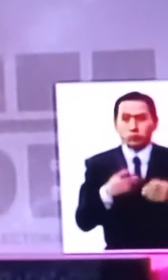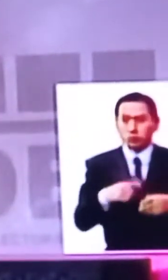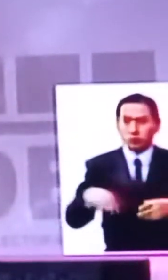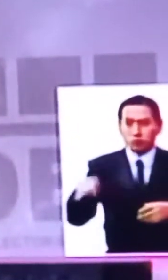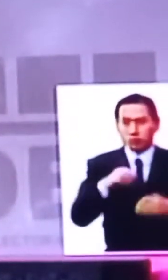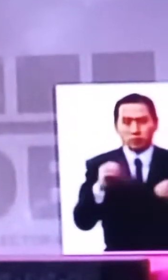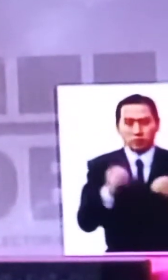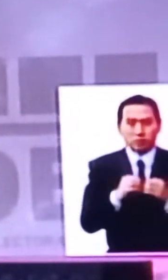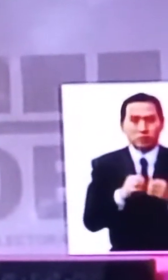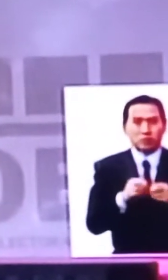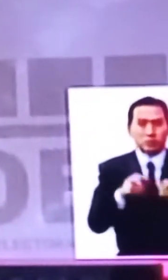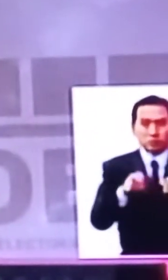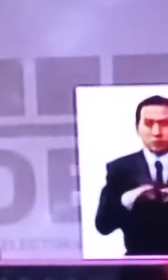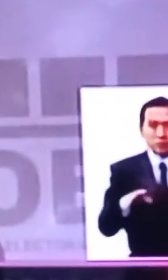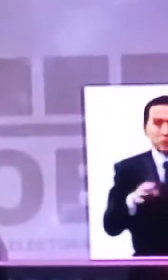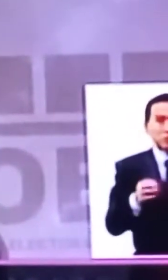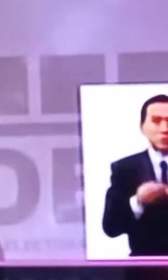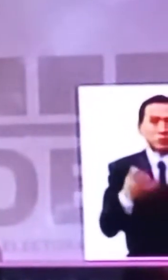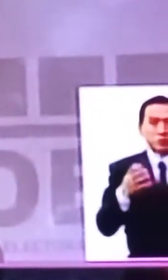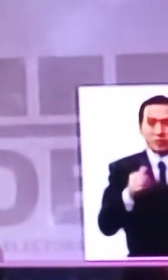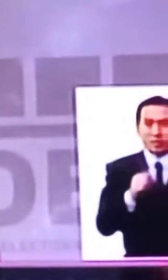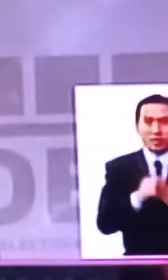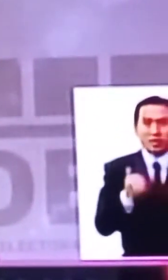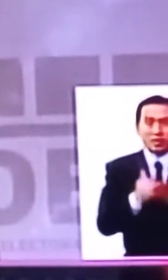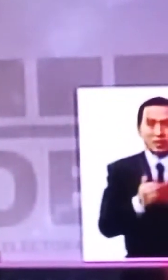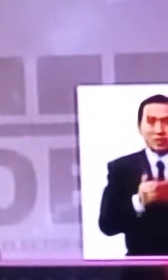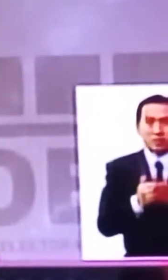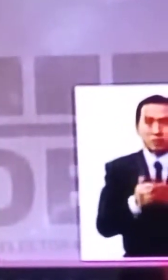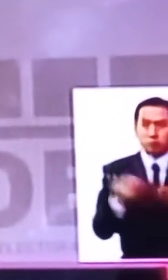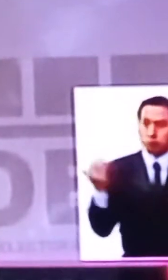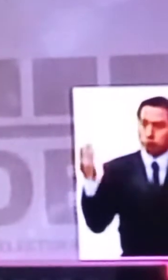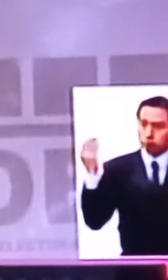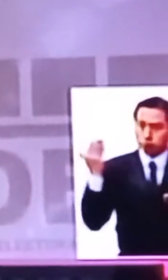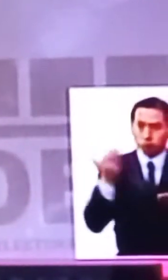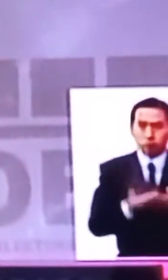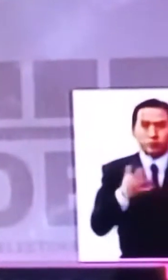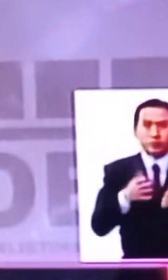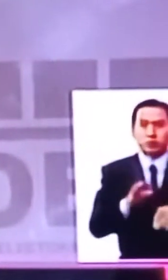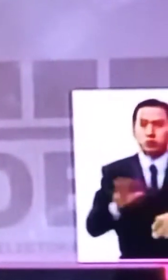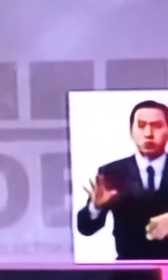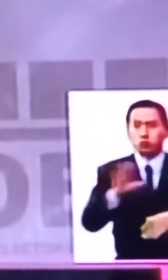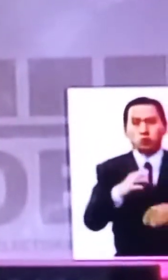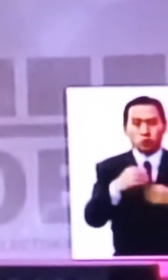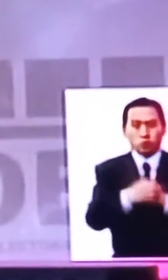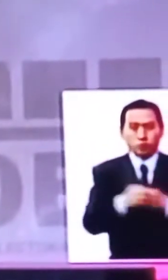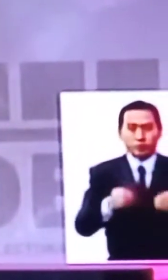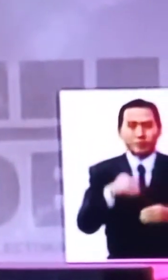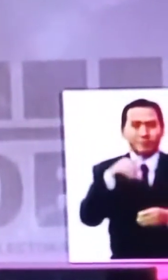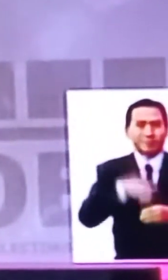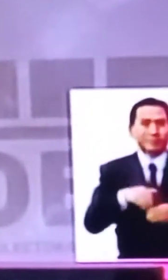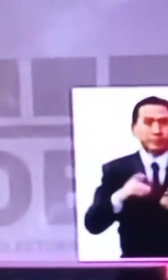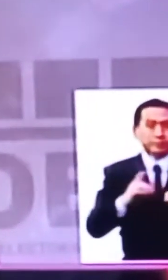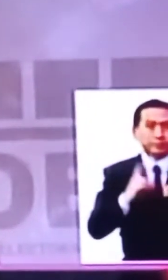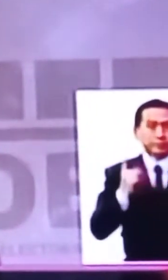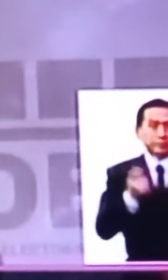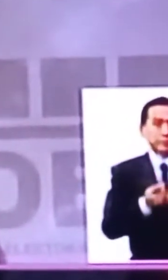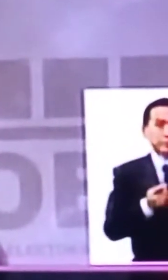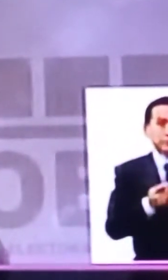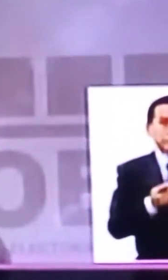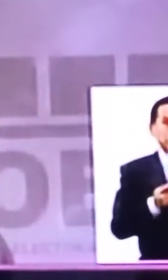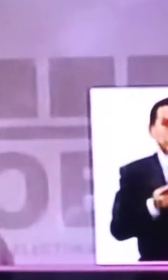La inmensa mayoría de las actas están ya en los tribunales departamentales, como prueba los grados